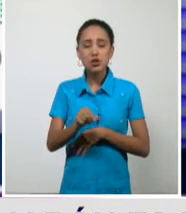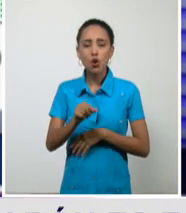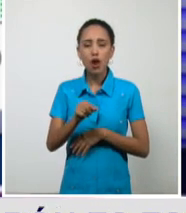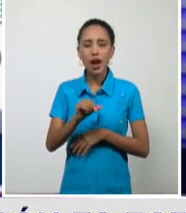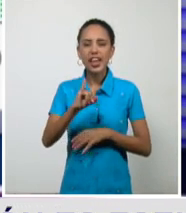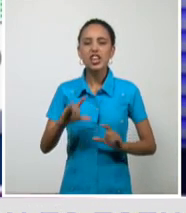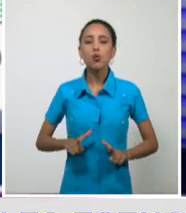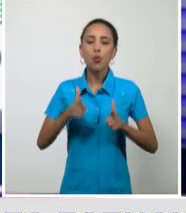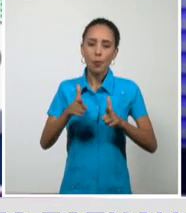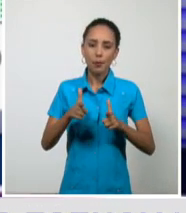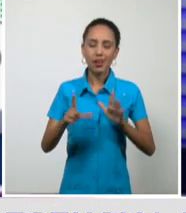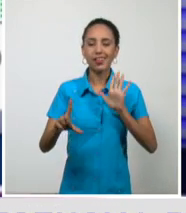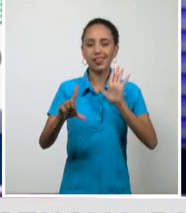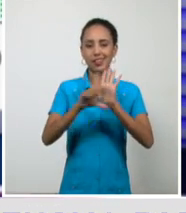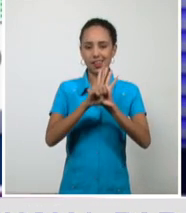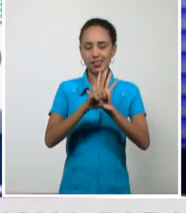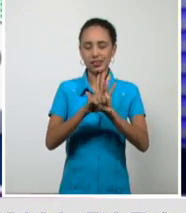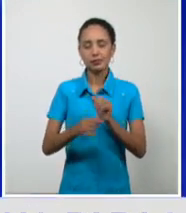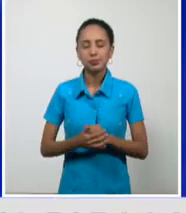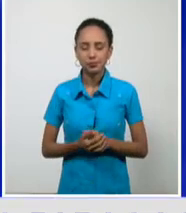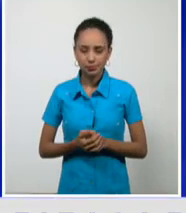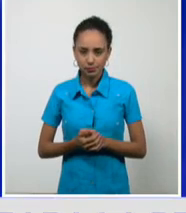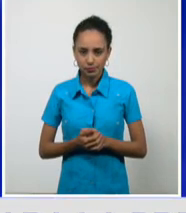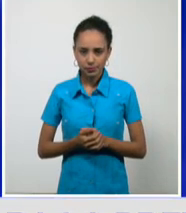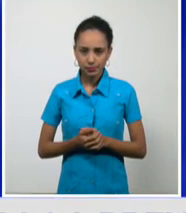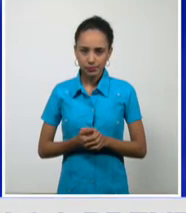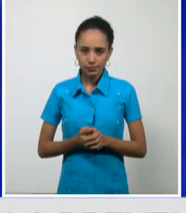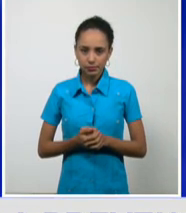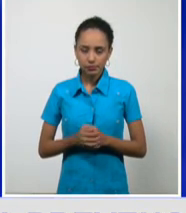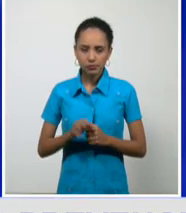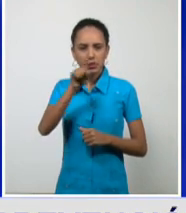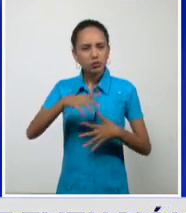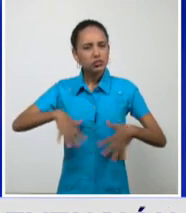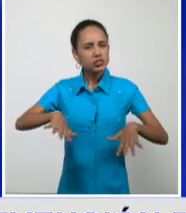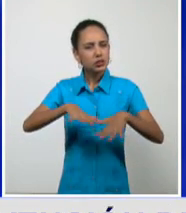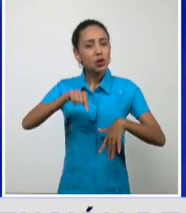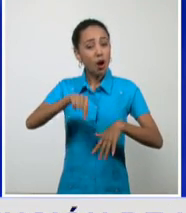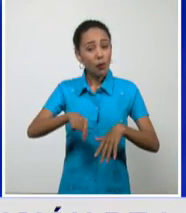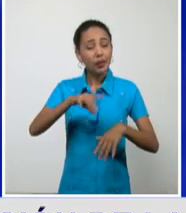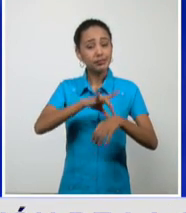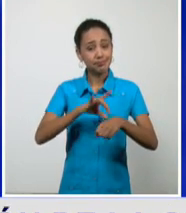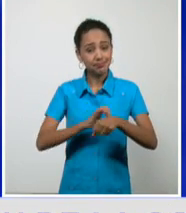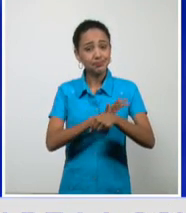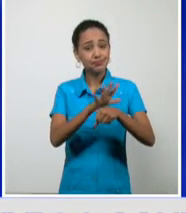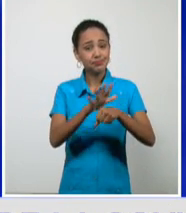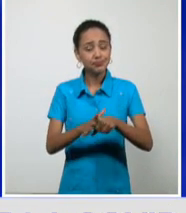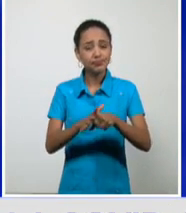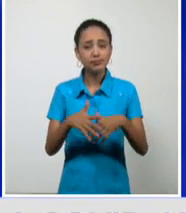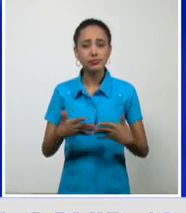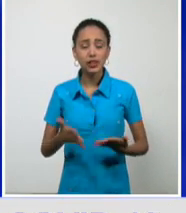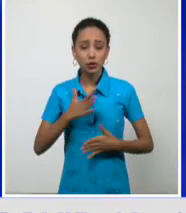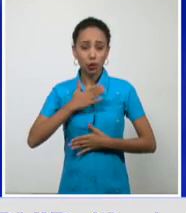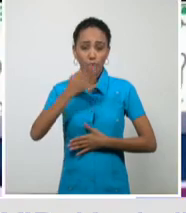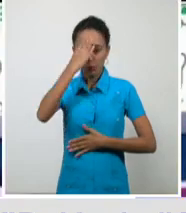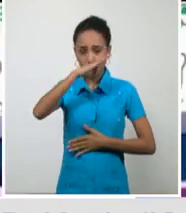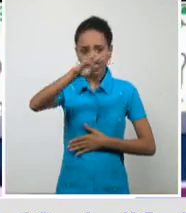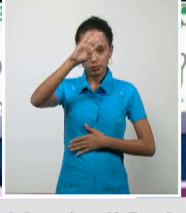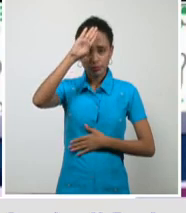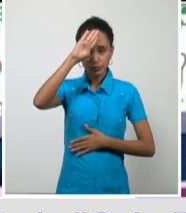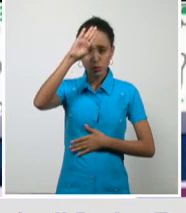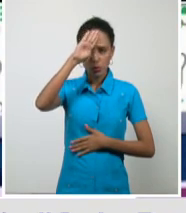la legislación en todos estos campos. Y en cuanto al escenario, en medio de este escenario de la COVID-19 en nuestro país, ¿cuál han sido